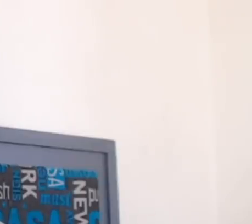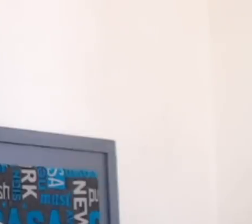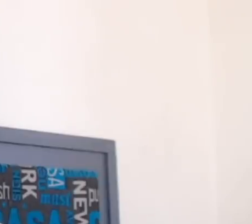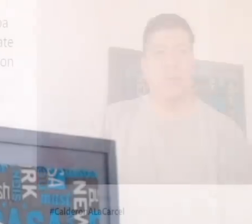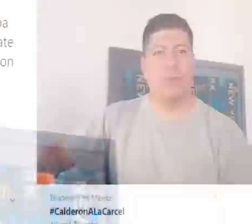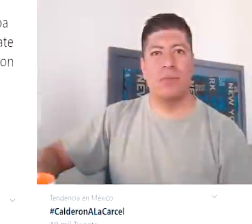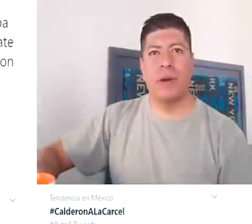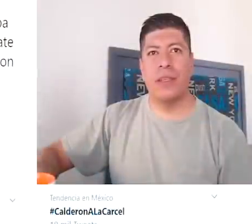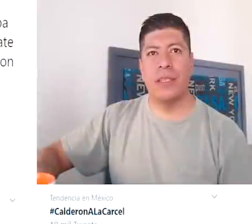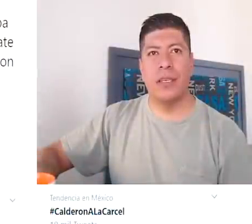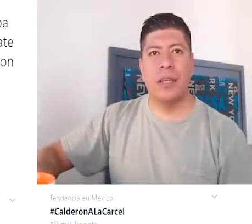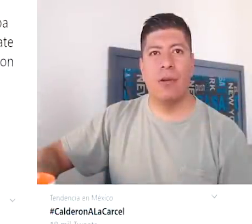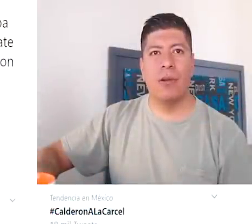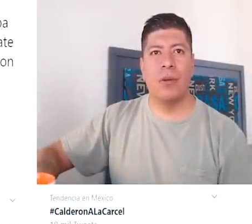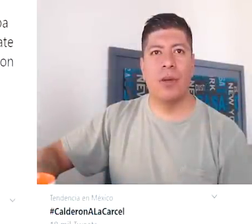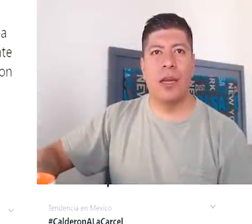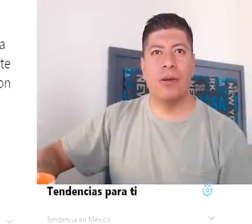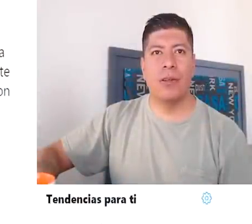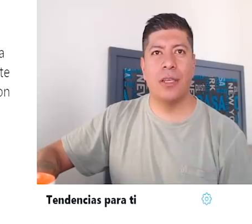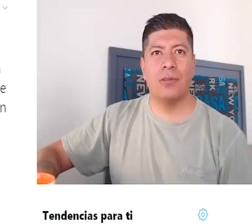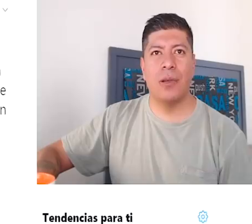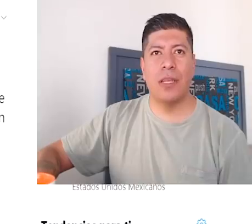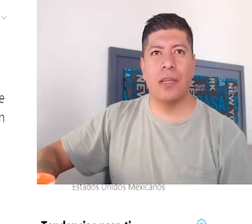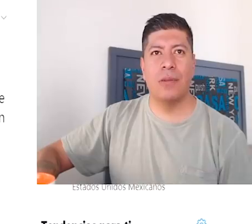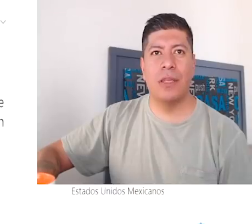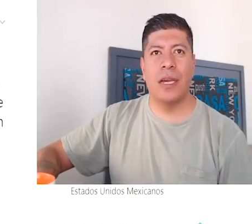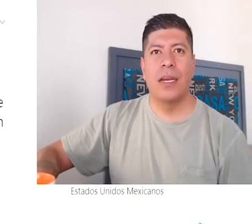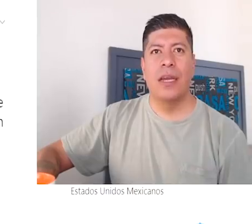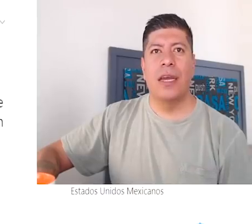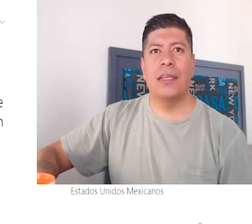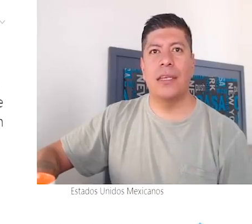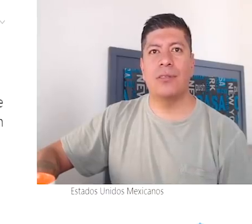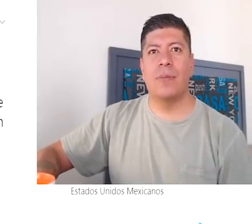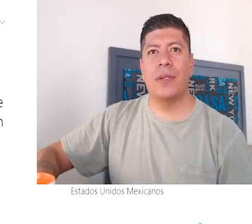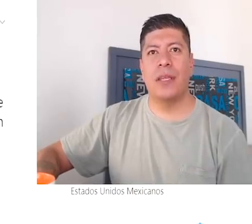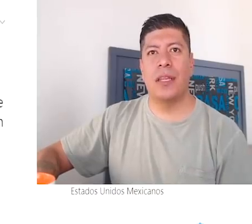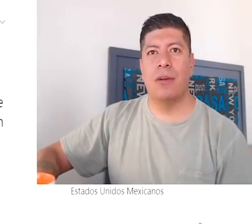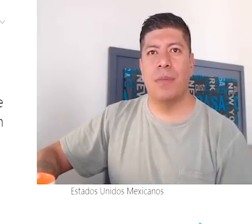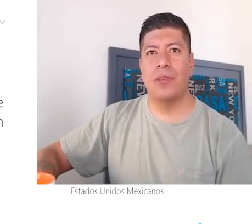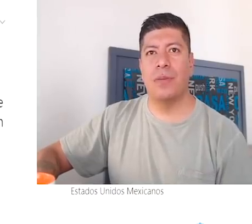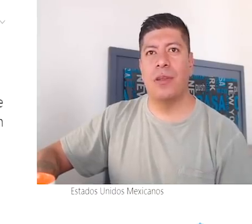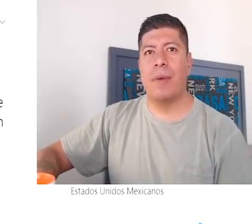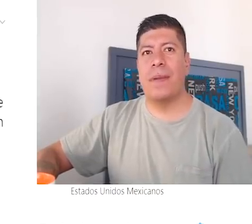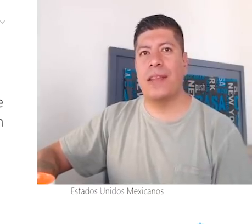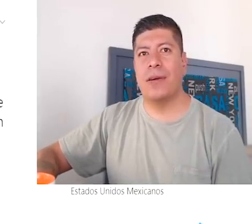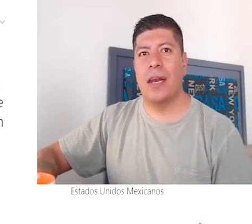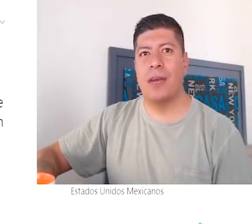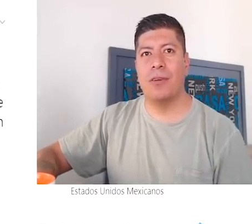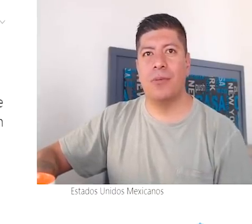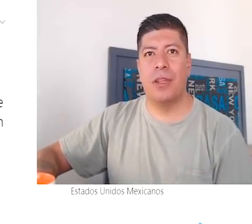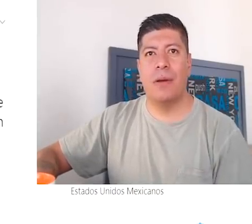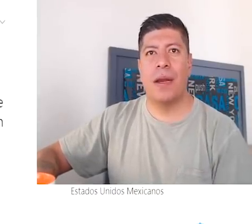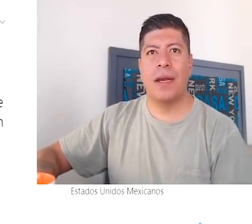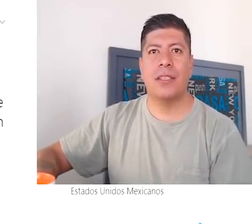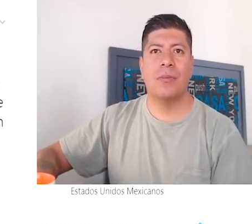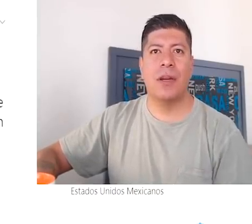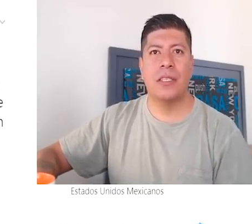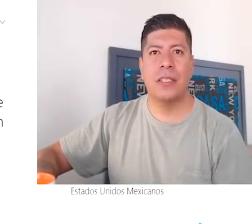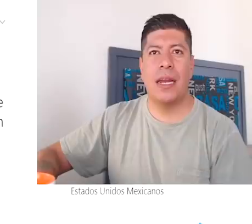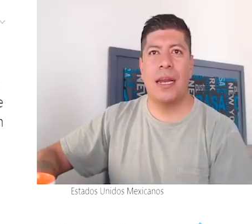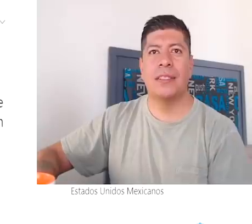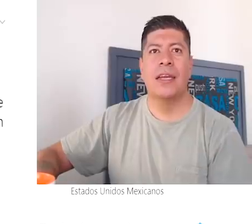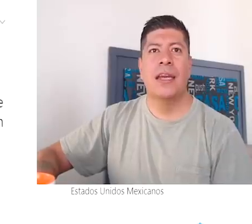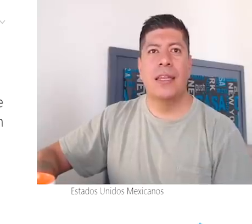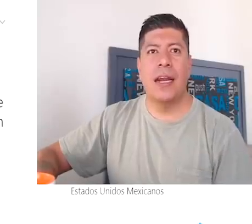Nieto, pues de lo último que encontré en su cuenta de Twitter es esto: el presidente López Obrador ha planteado que la corrupción debe barrerse como